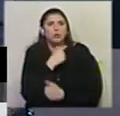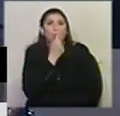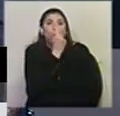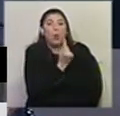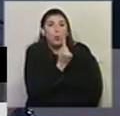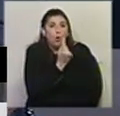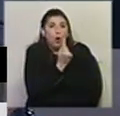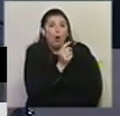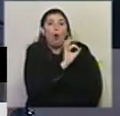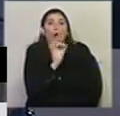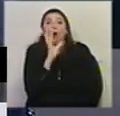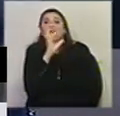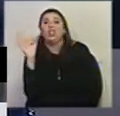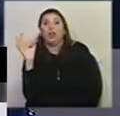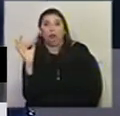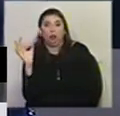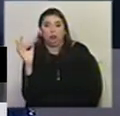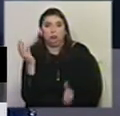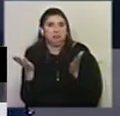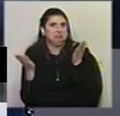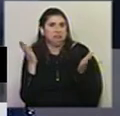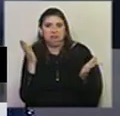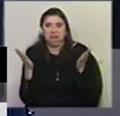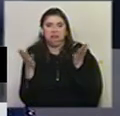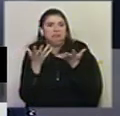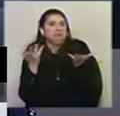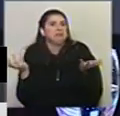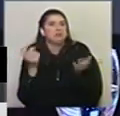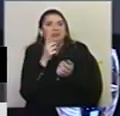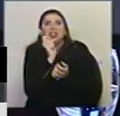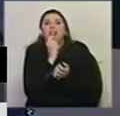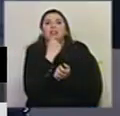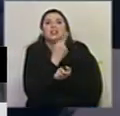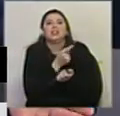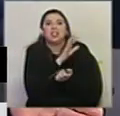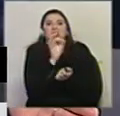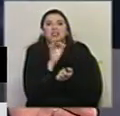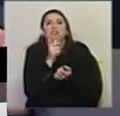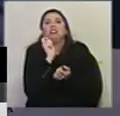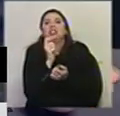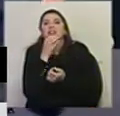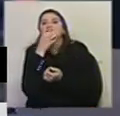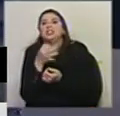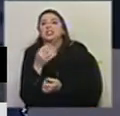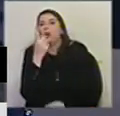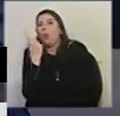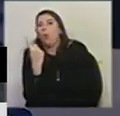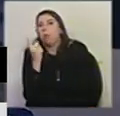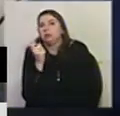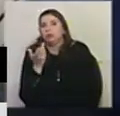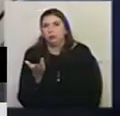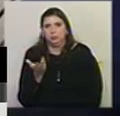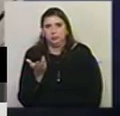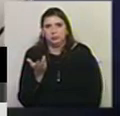puede costar 500. Y depende de quién le pone 500 y cómo está el mercado. Y eso pasa con los medicamentos, eso es así.